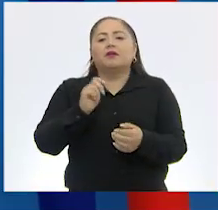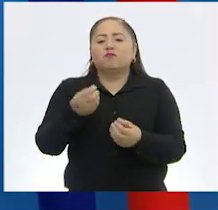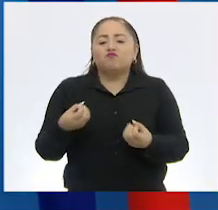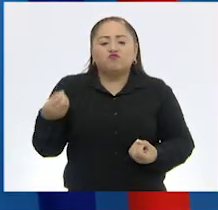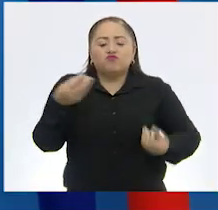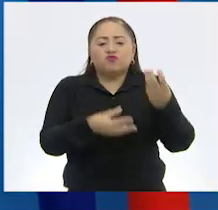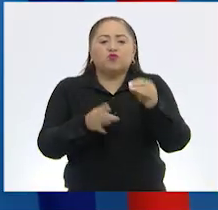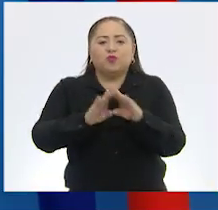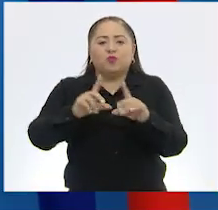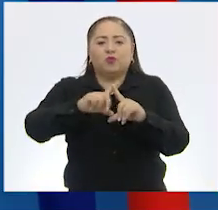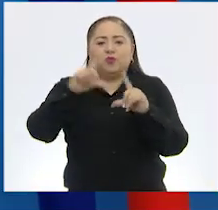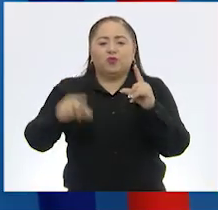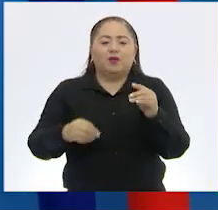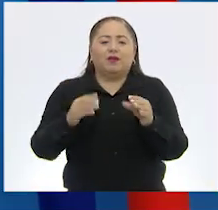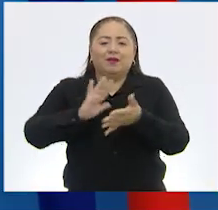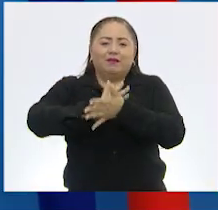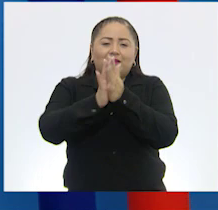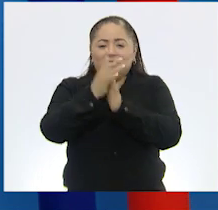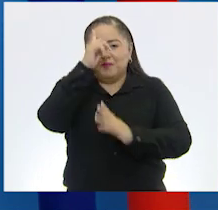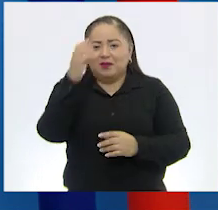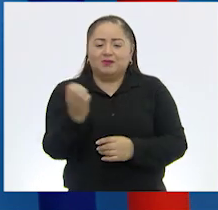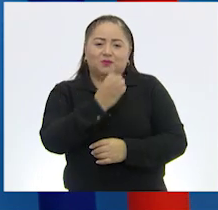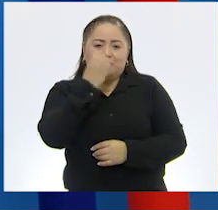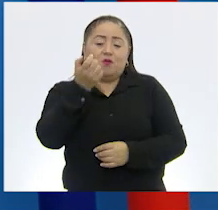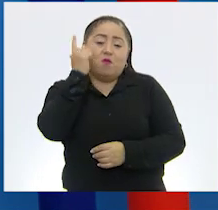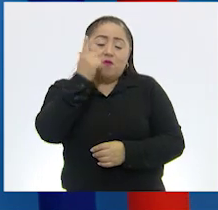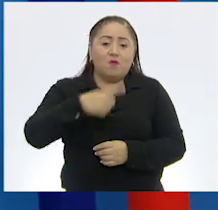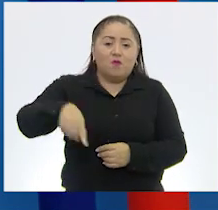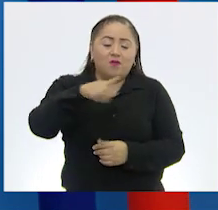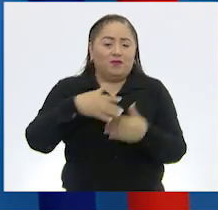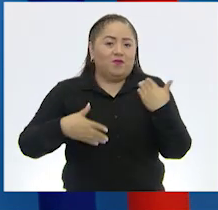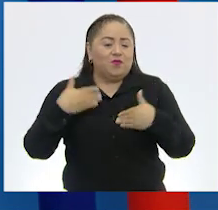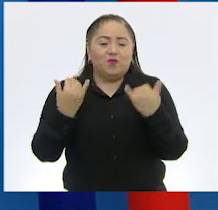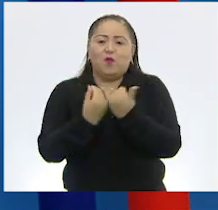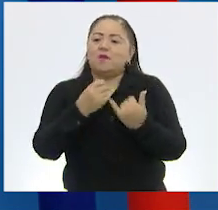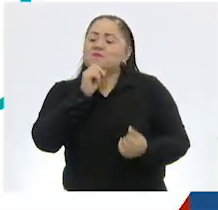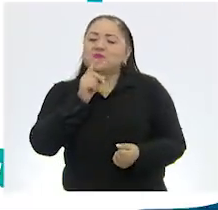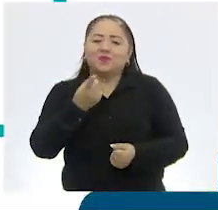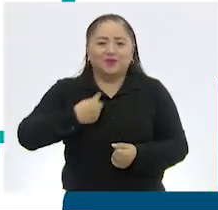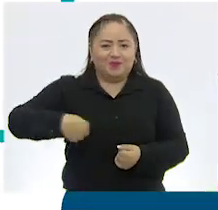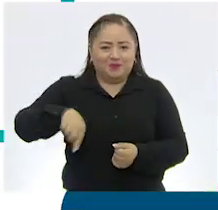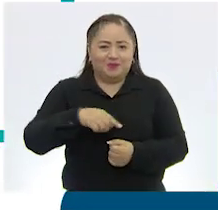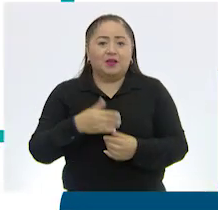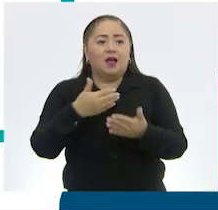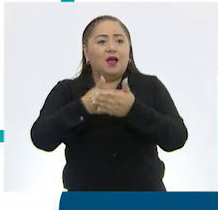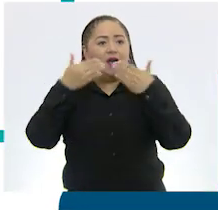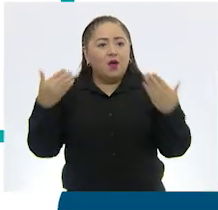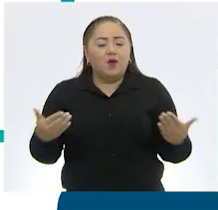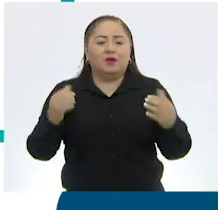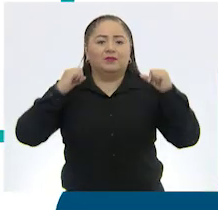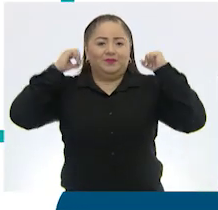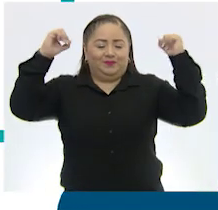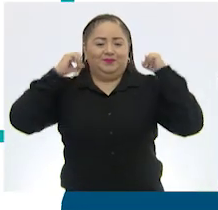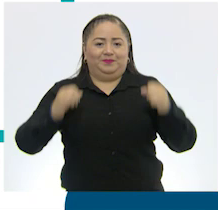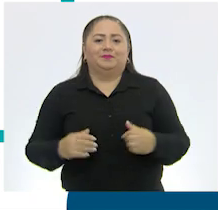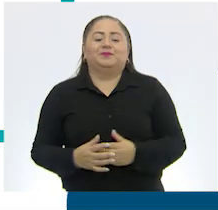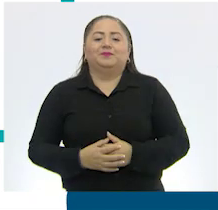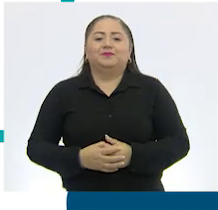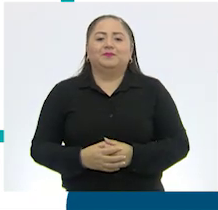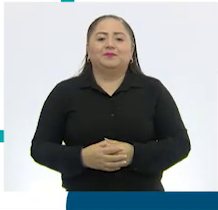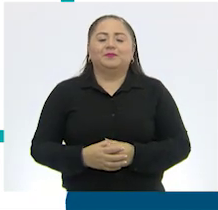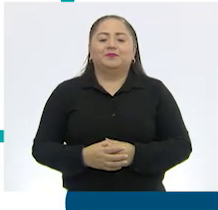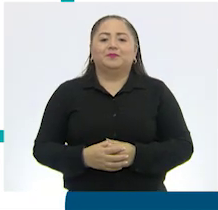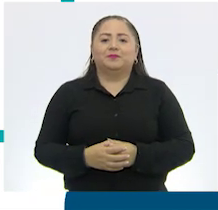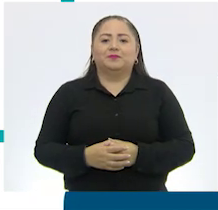Aportes de la República Restaurada a la Educación. Espero que lo hayan disfrutado tanto como nosotros. A continuación, Educación Física.